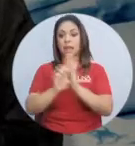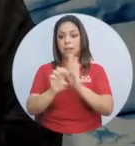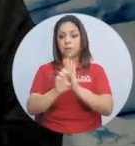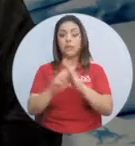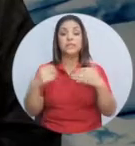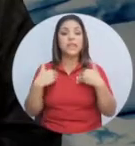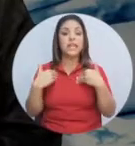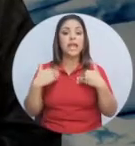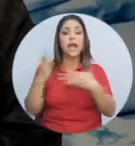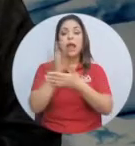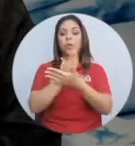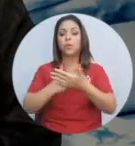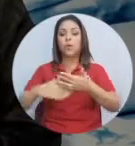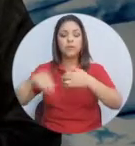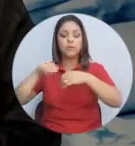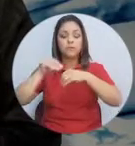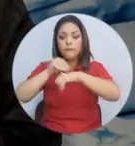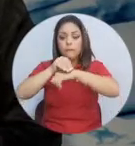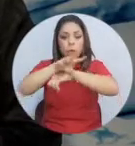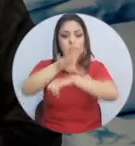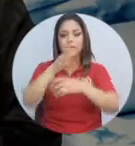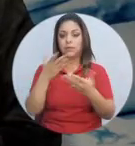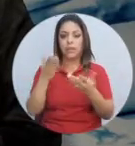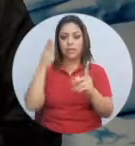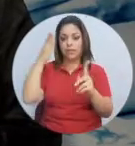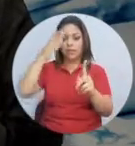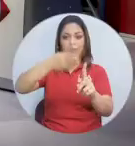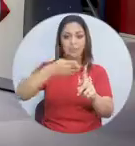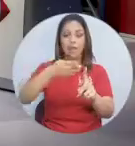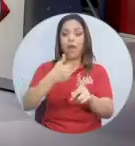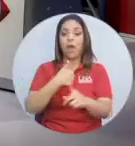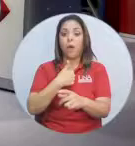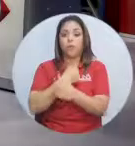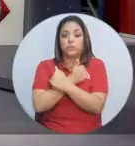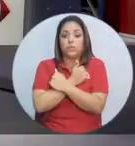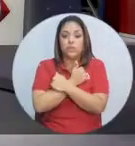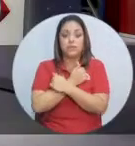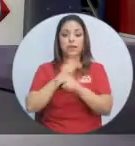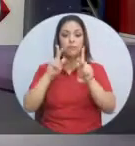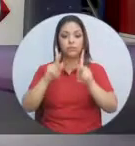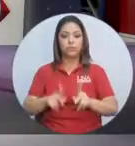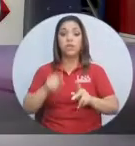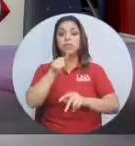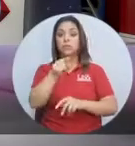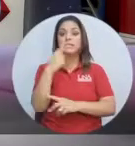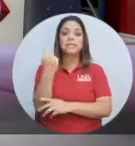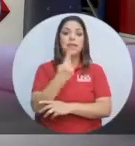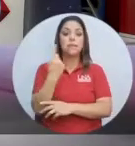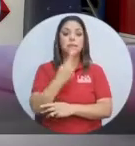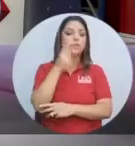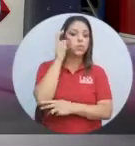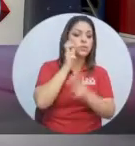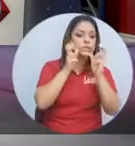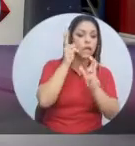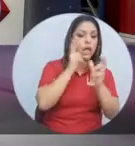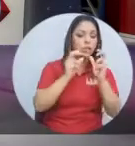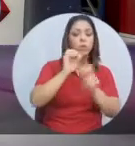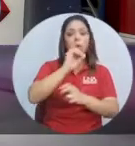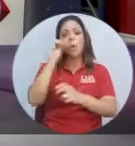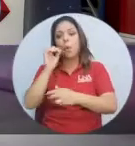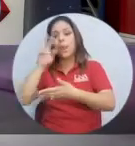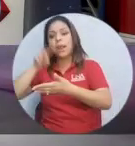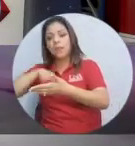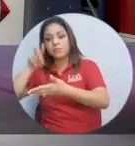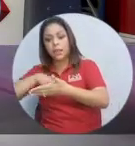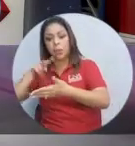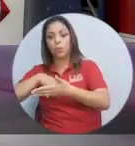alguna influencia directa en la autoestima de la persona. Si usted está siempre escuchando o leyendo cosas que tienen